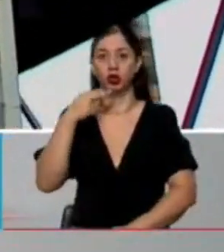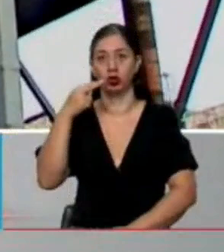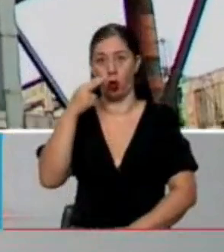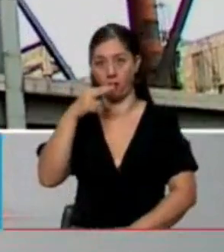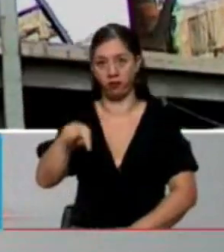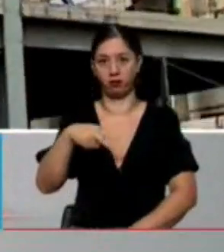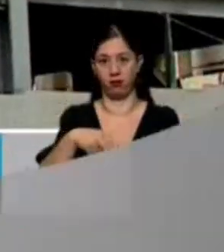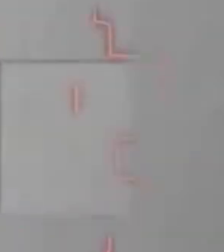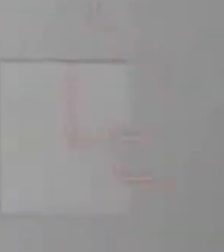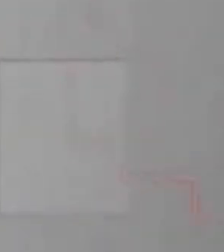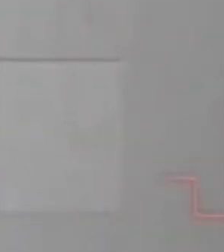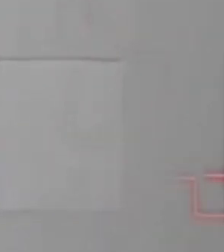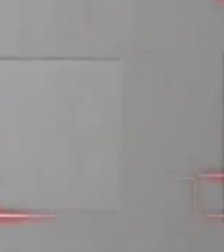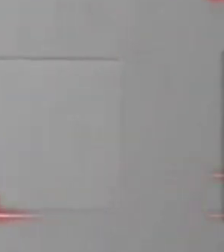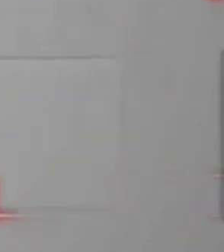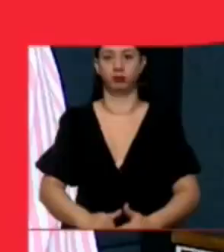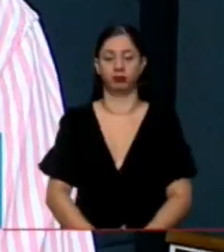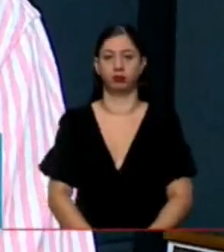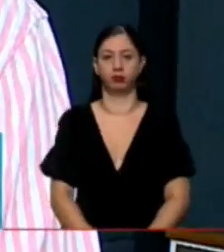próximo.